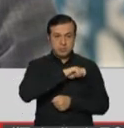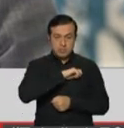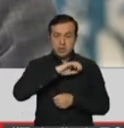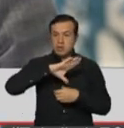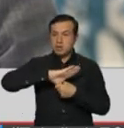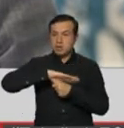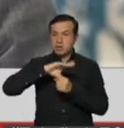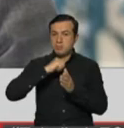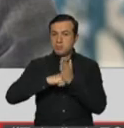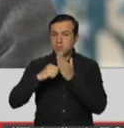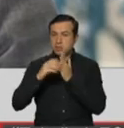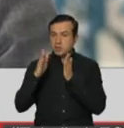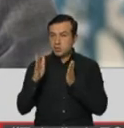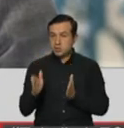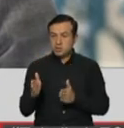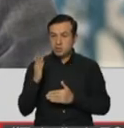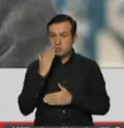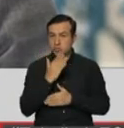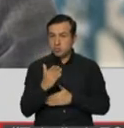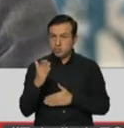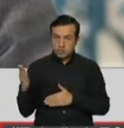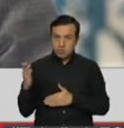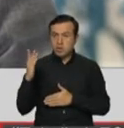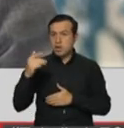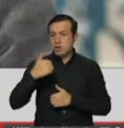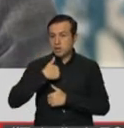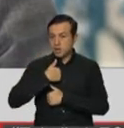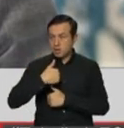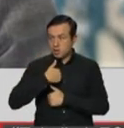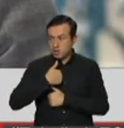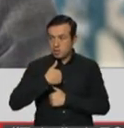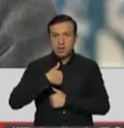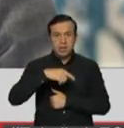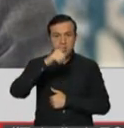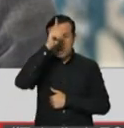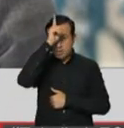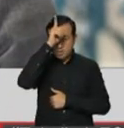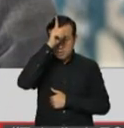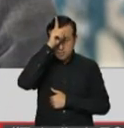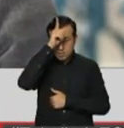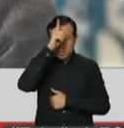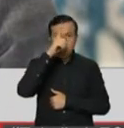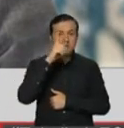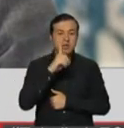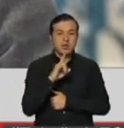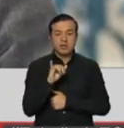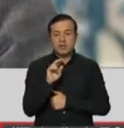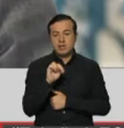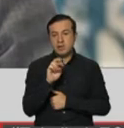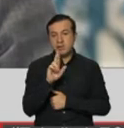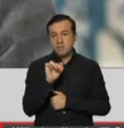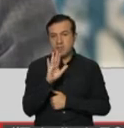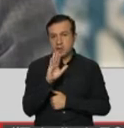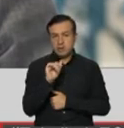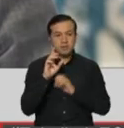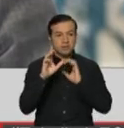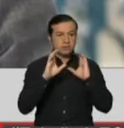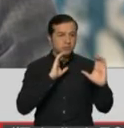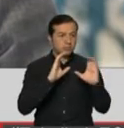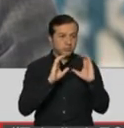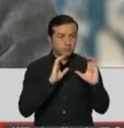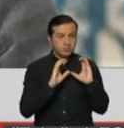con ministros de Canadá, de Alemania, de Dinamarca, tengo una conversación